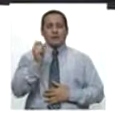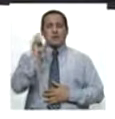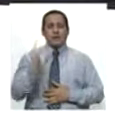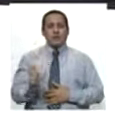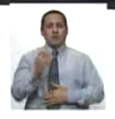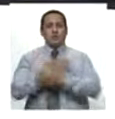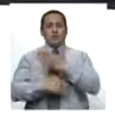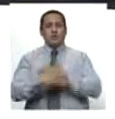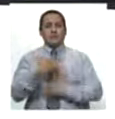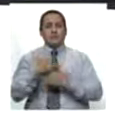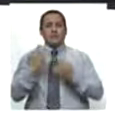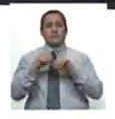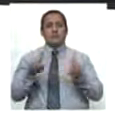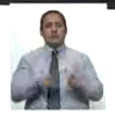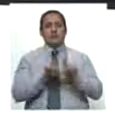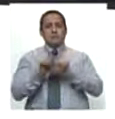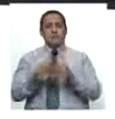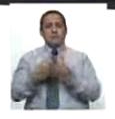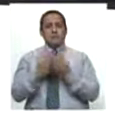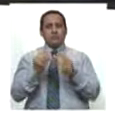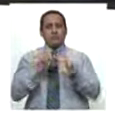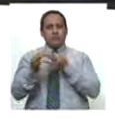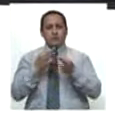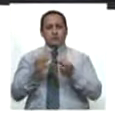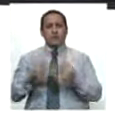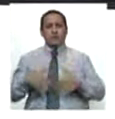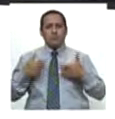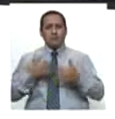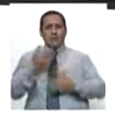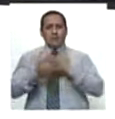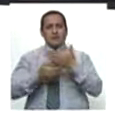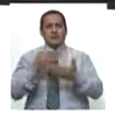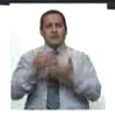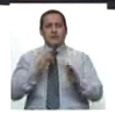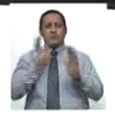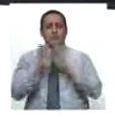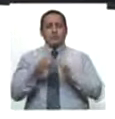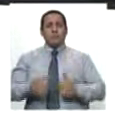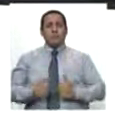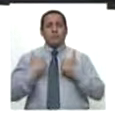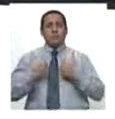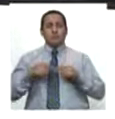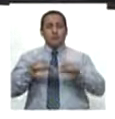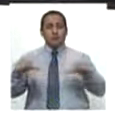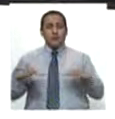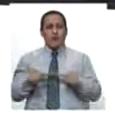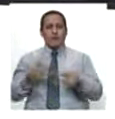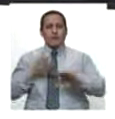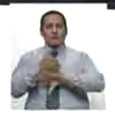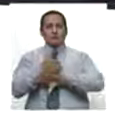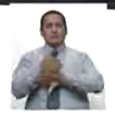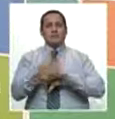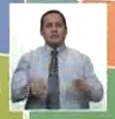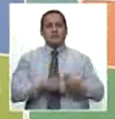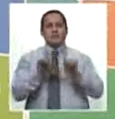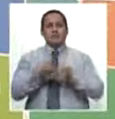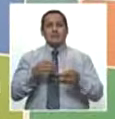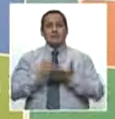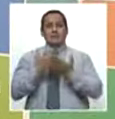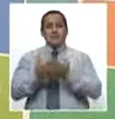de Personas con Discapacidad. Pero todavía hay muchas adecuaciones que se tienen que ir haciendo para que vivamos realmente en una ciudad accesible. Y también se